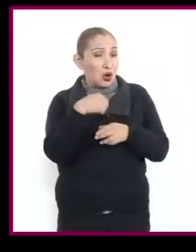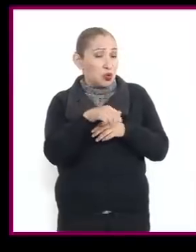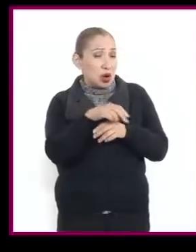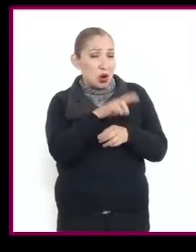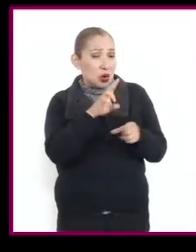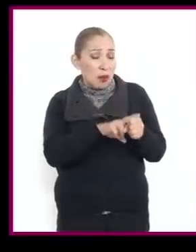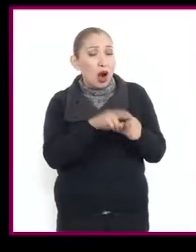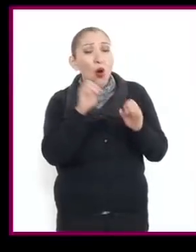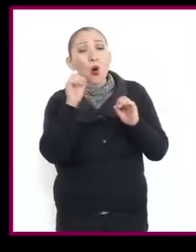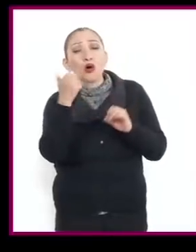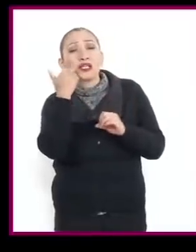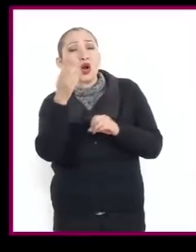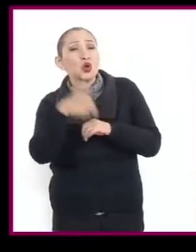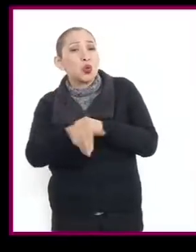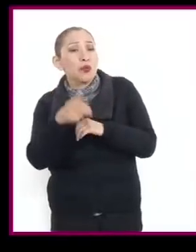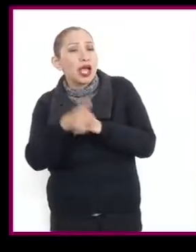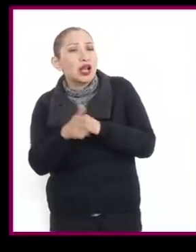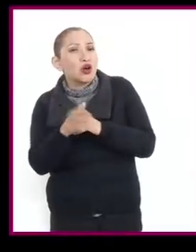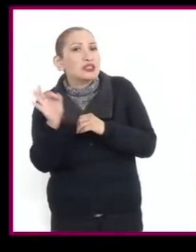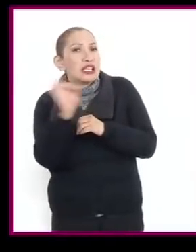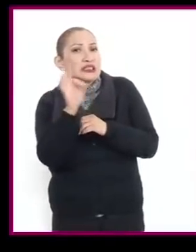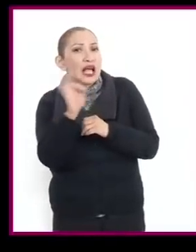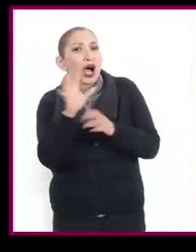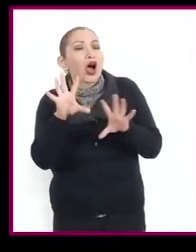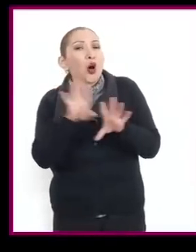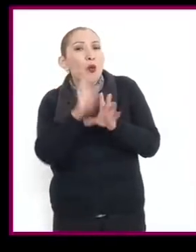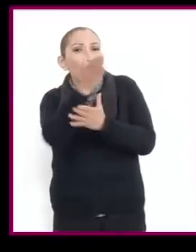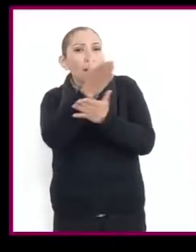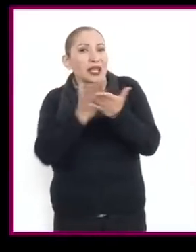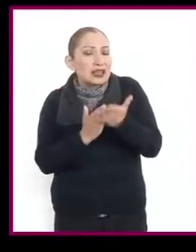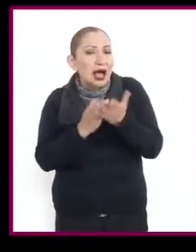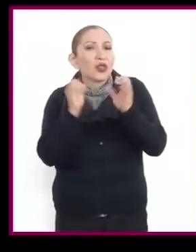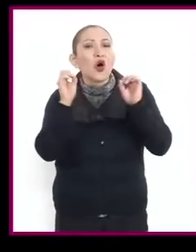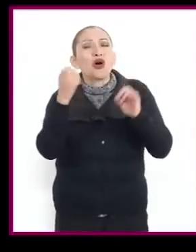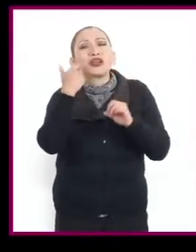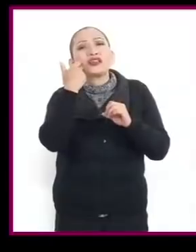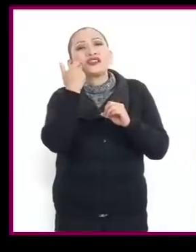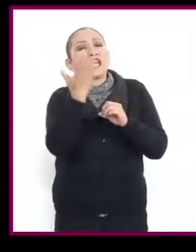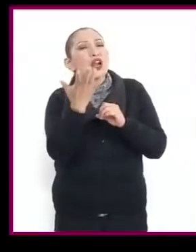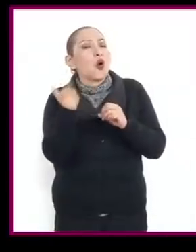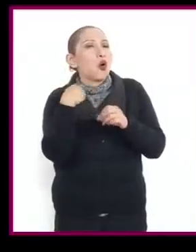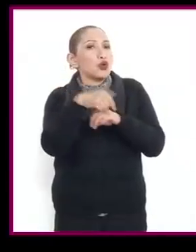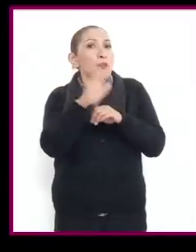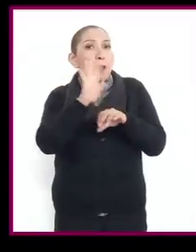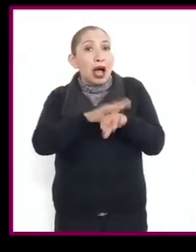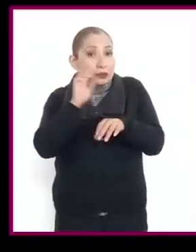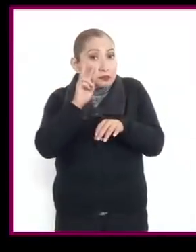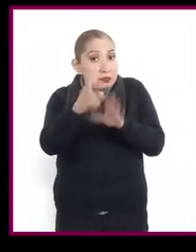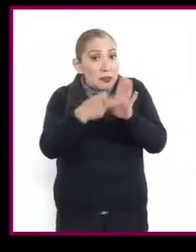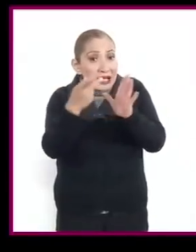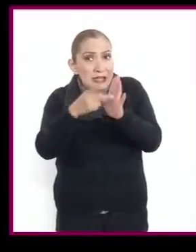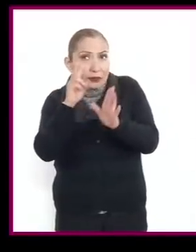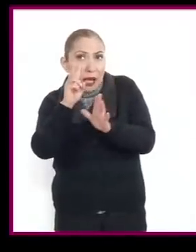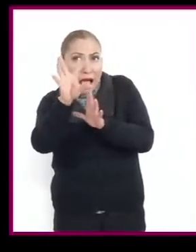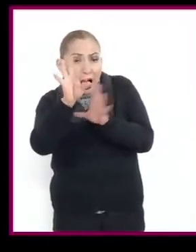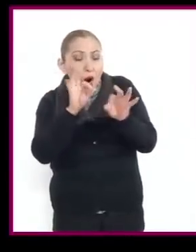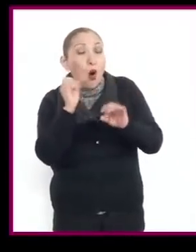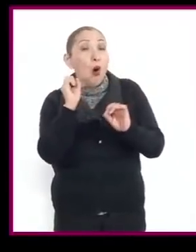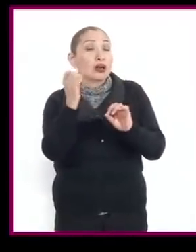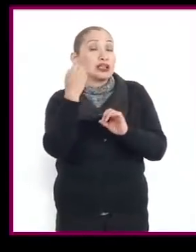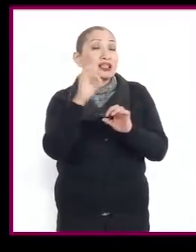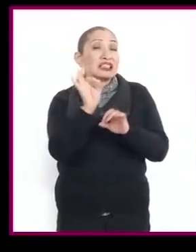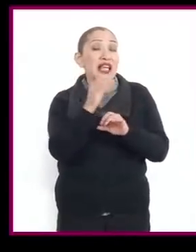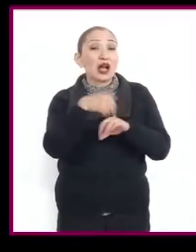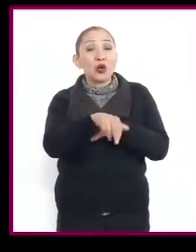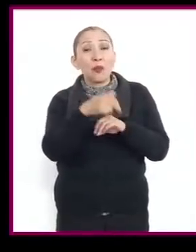típico, o quizás quiero un número que de alguna manera represente la mitad, quizás requiero el número más frecuente, o quizás quiero un número